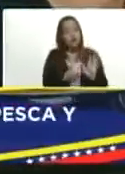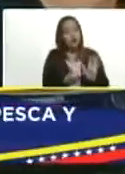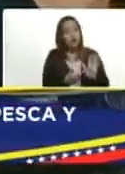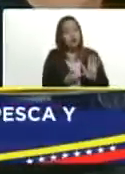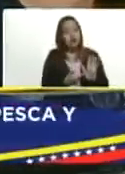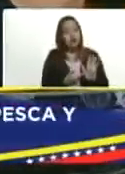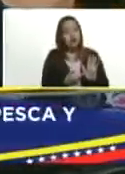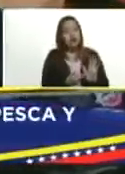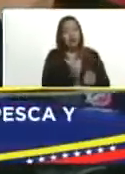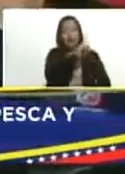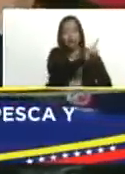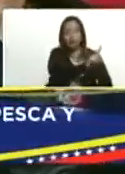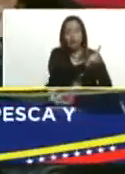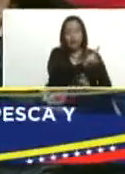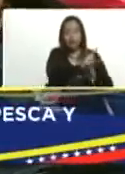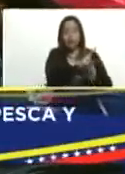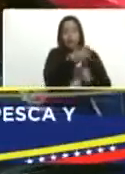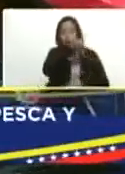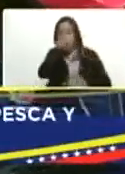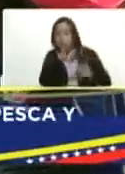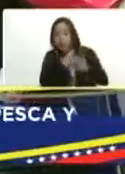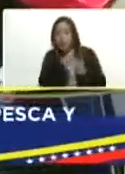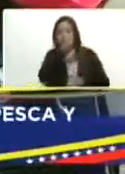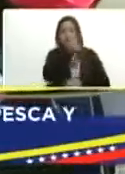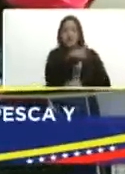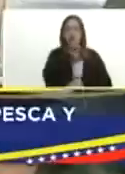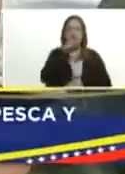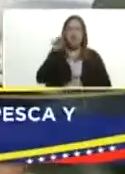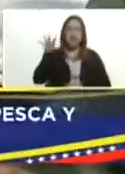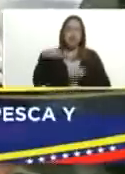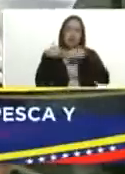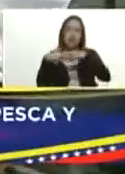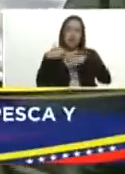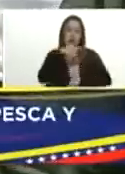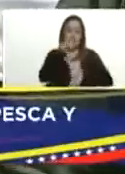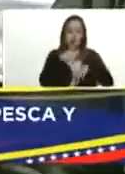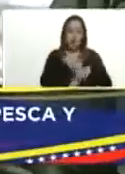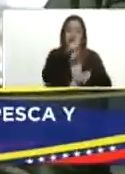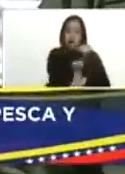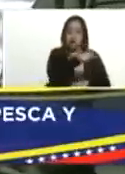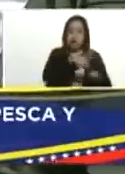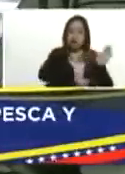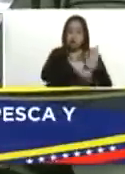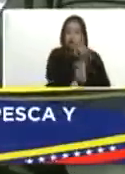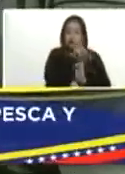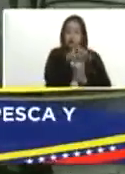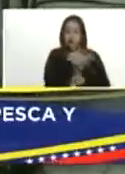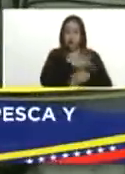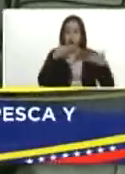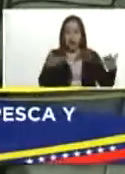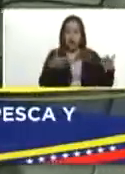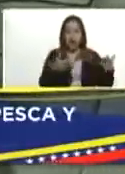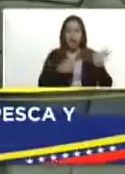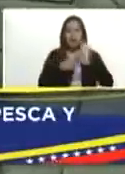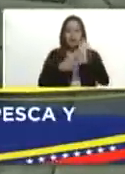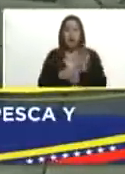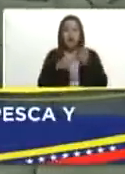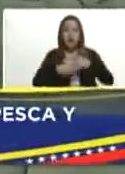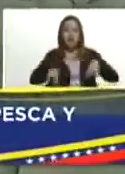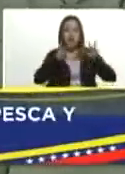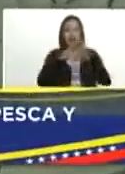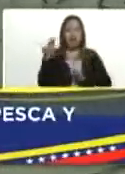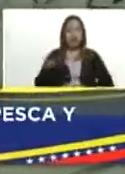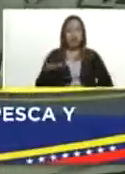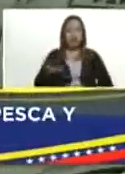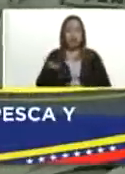las 114 plantas que existen a nivel nacional, sobre todo una de las mayor avanzadas, mostramos la agregación de valor